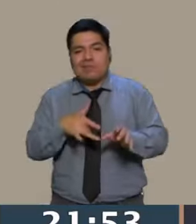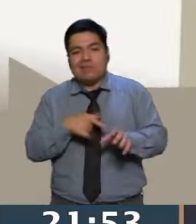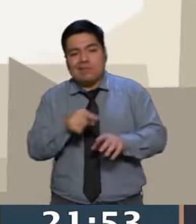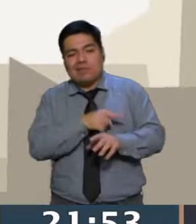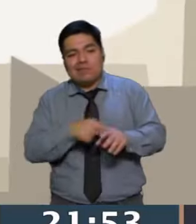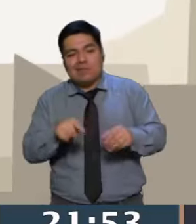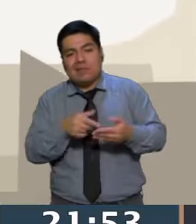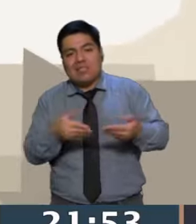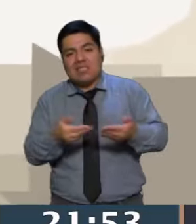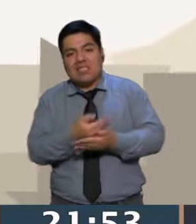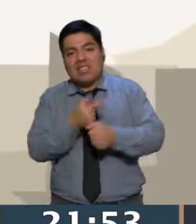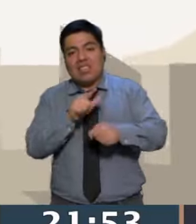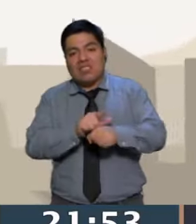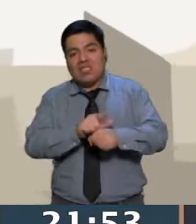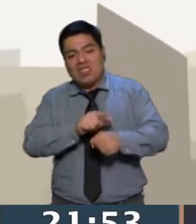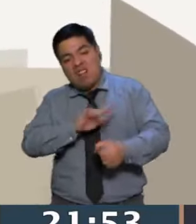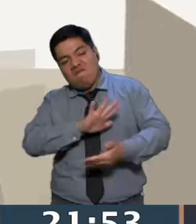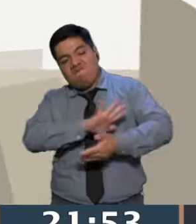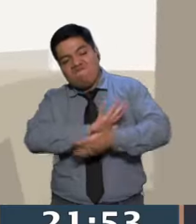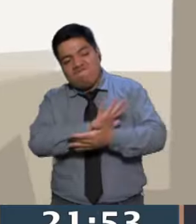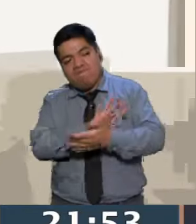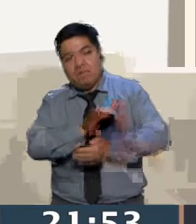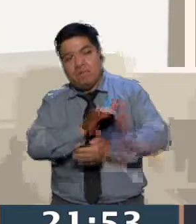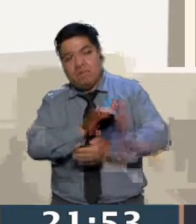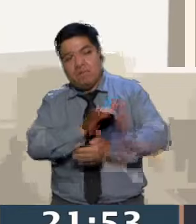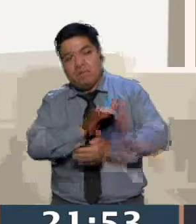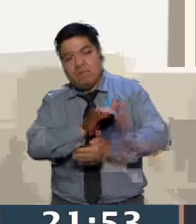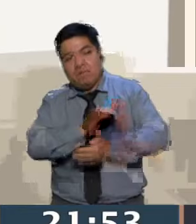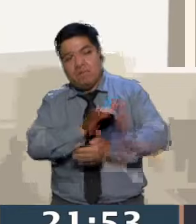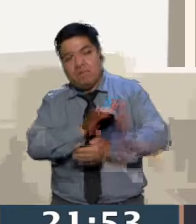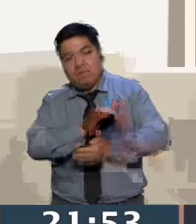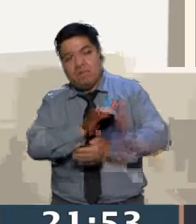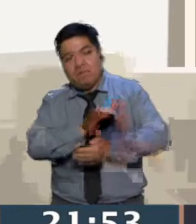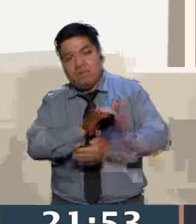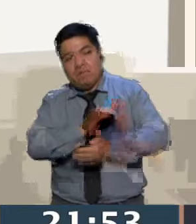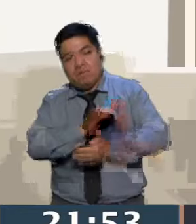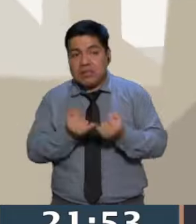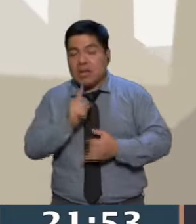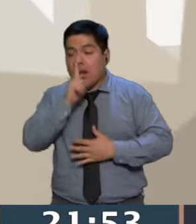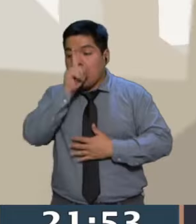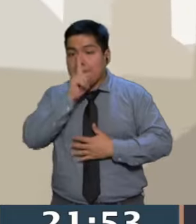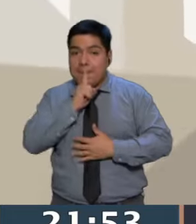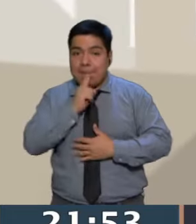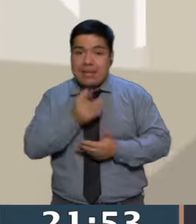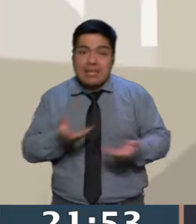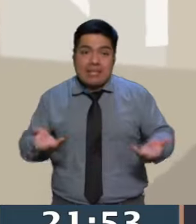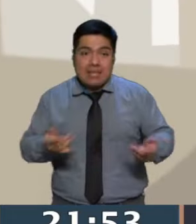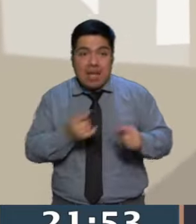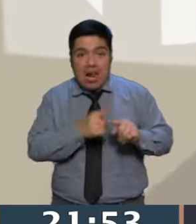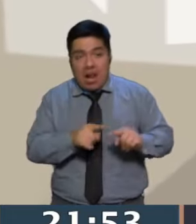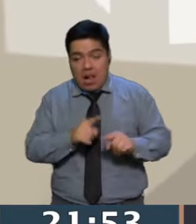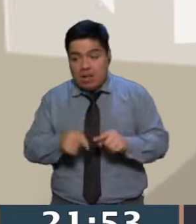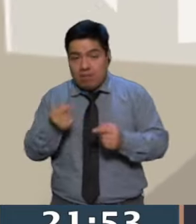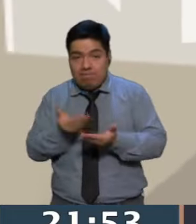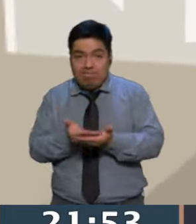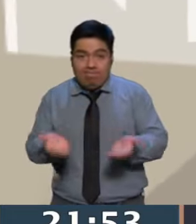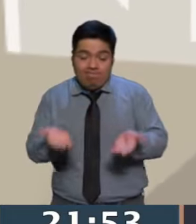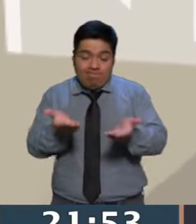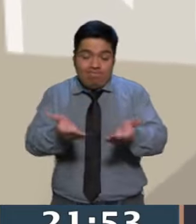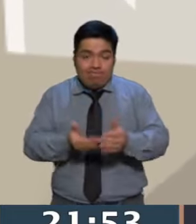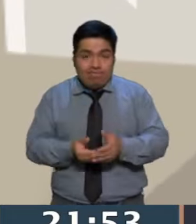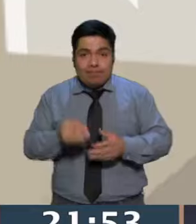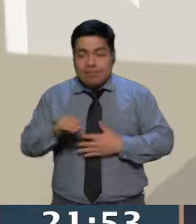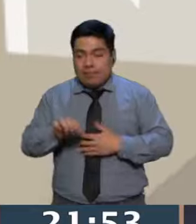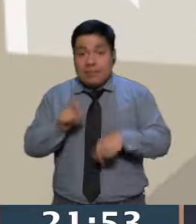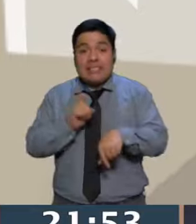también xenofóbico. Claro. En ese sentido se juntan dos cosas, el discurso de odio y la mentira. Así claramente